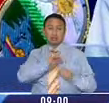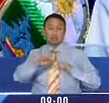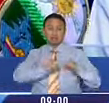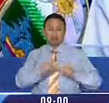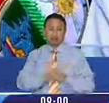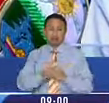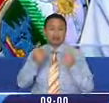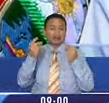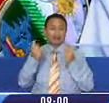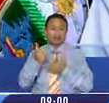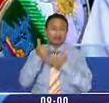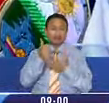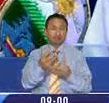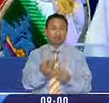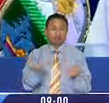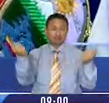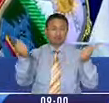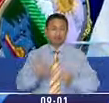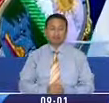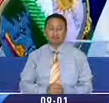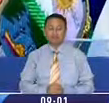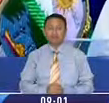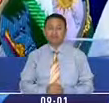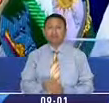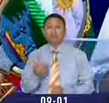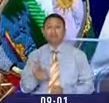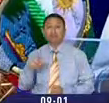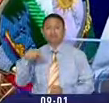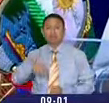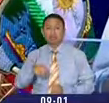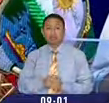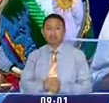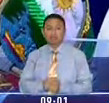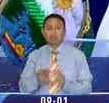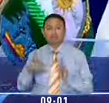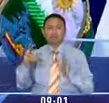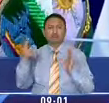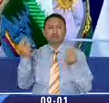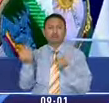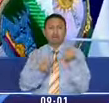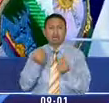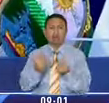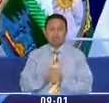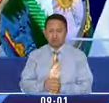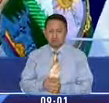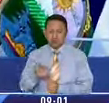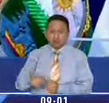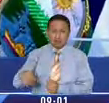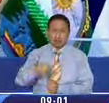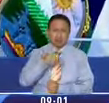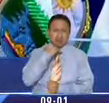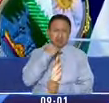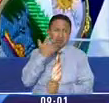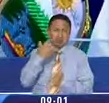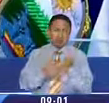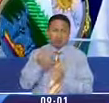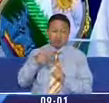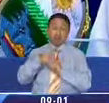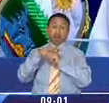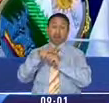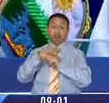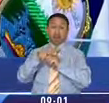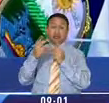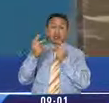para su inmediata corrección, así como tomar las medidas para solucionar eventualidades el día de